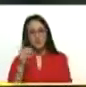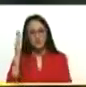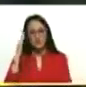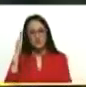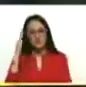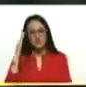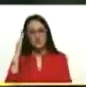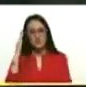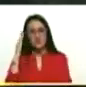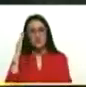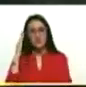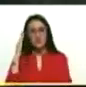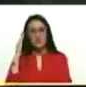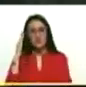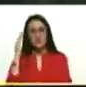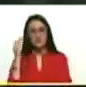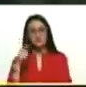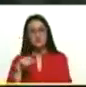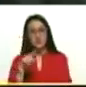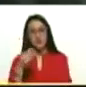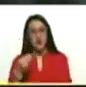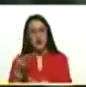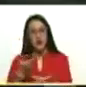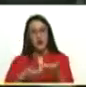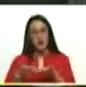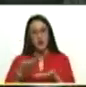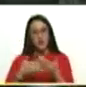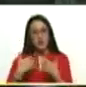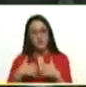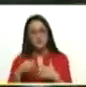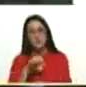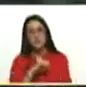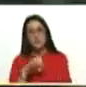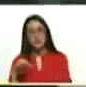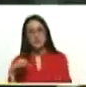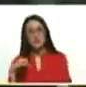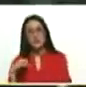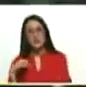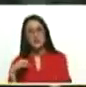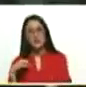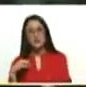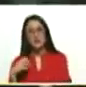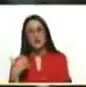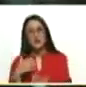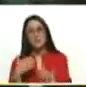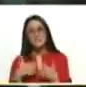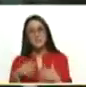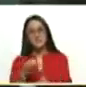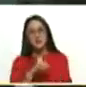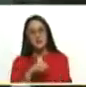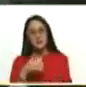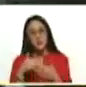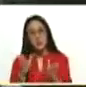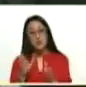Para que ustedes hagan negocio con los empresarios privados, con la empresa pública de